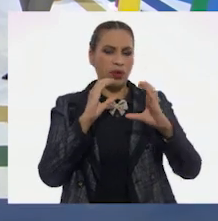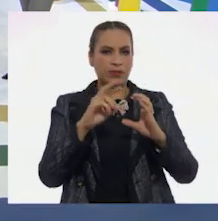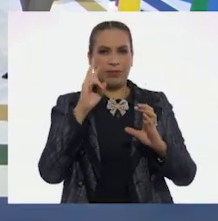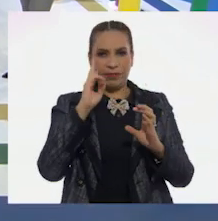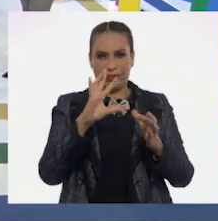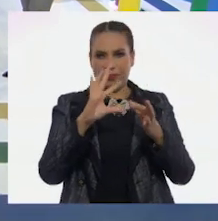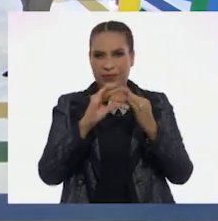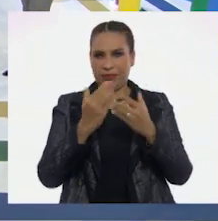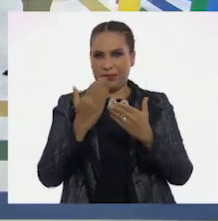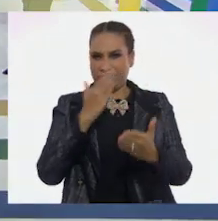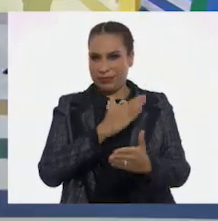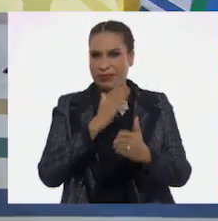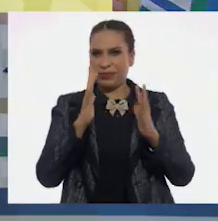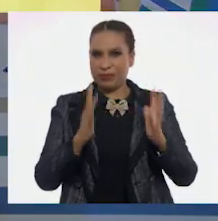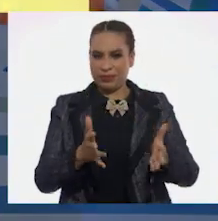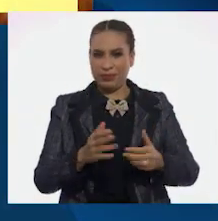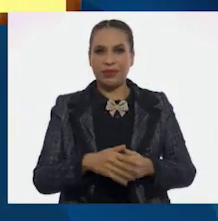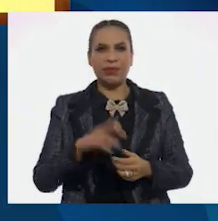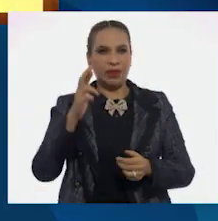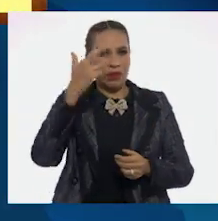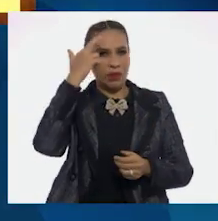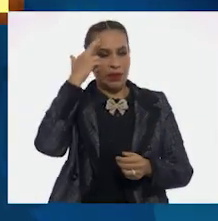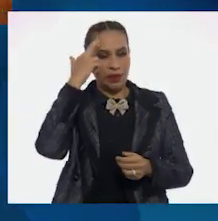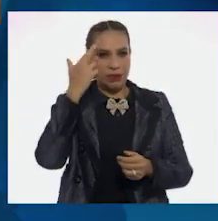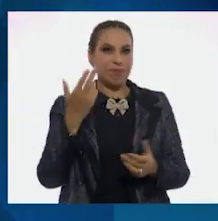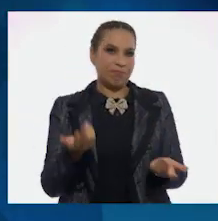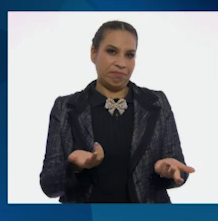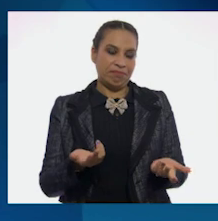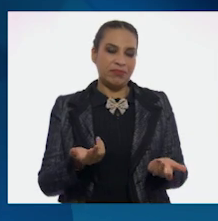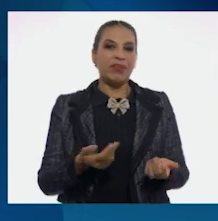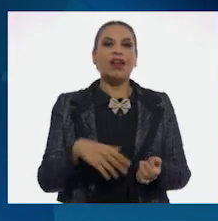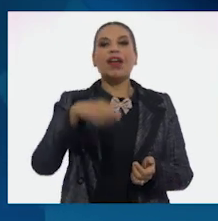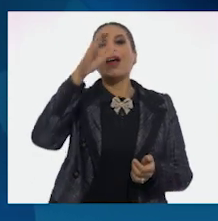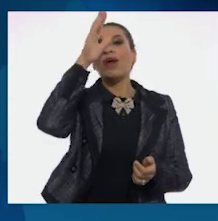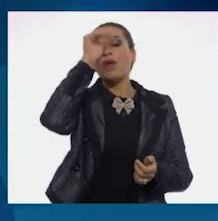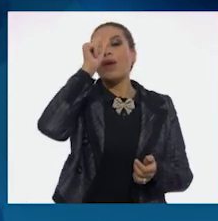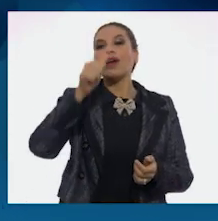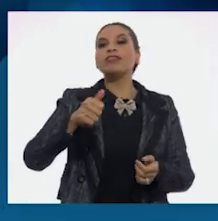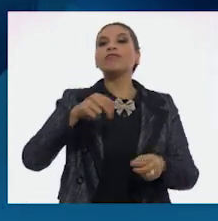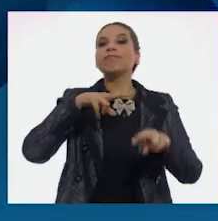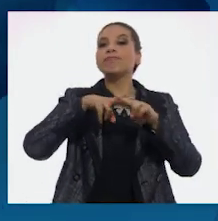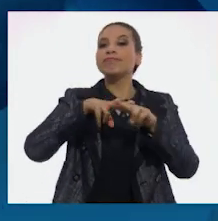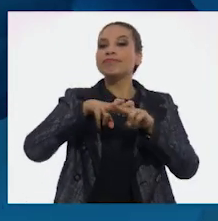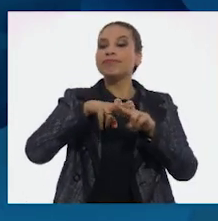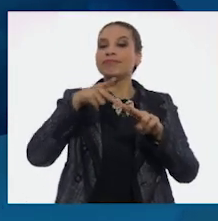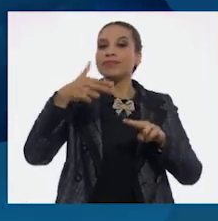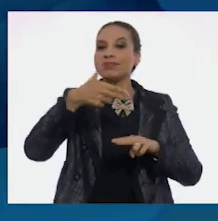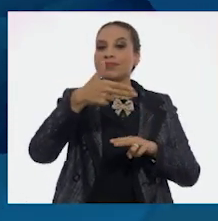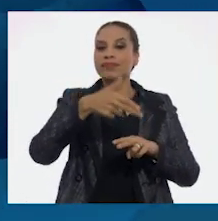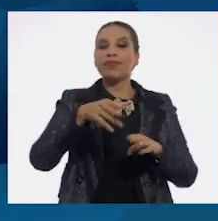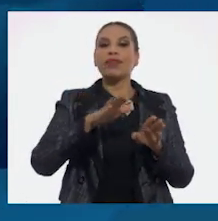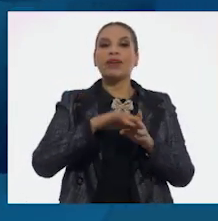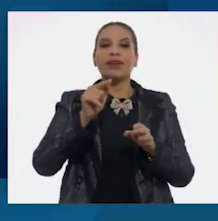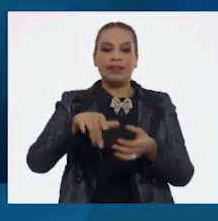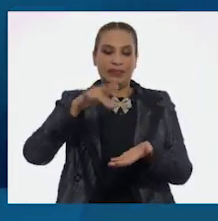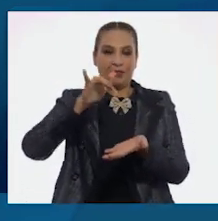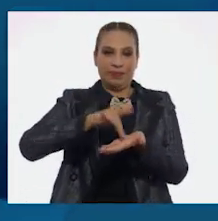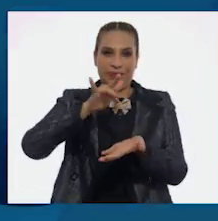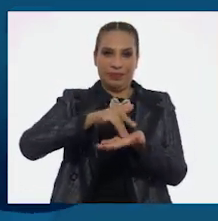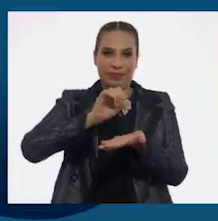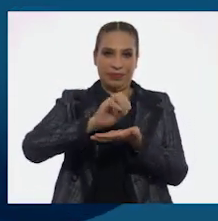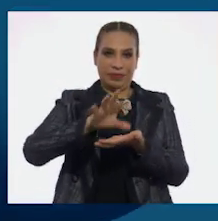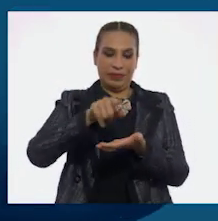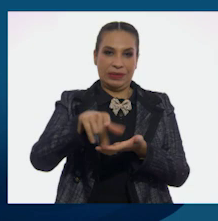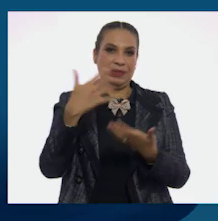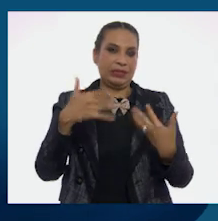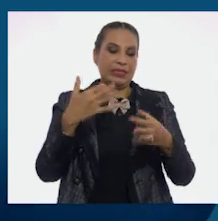habíamos mencionado algo al respecto, ¿recuerdan? Sí, me acuerdo que el ferrocarril y el telégrafo fueron muy